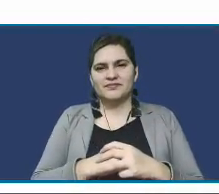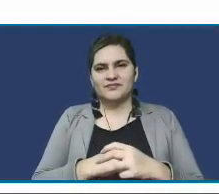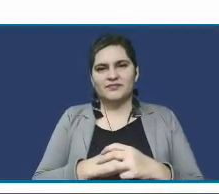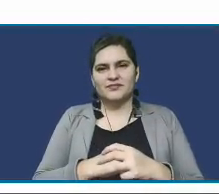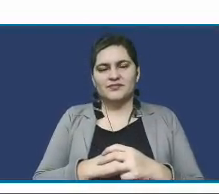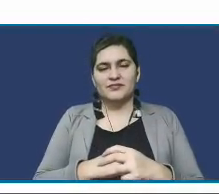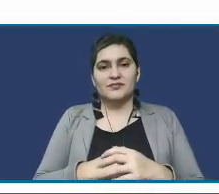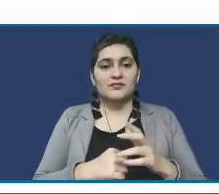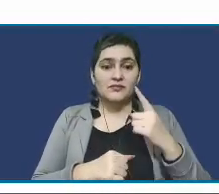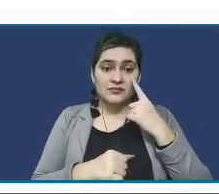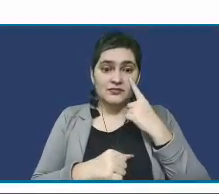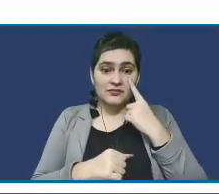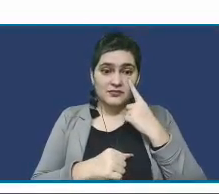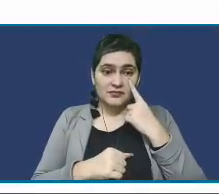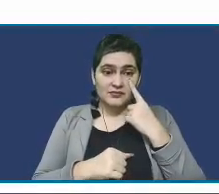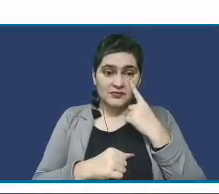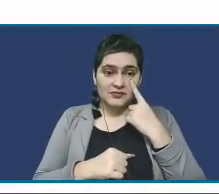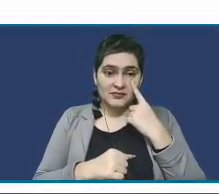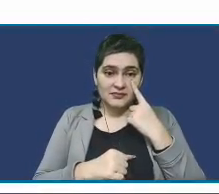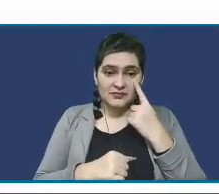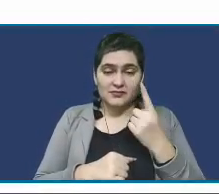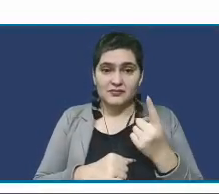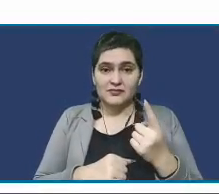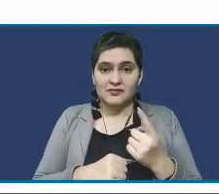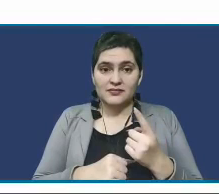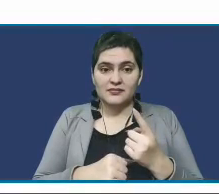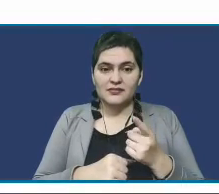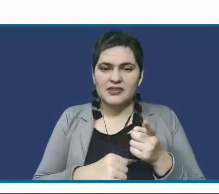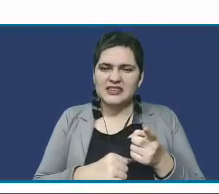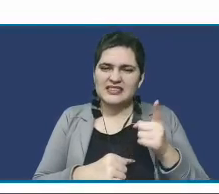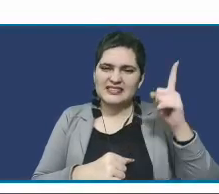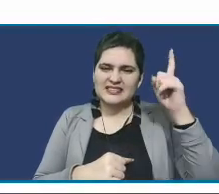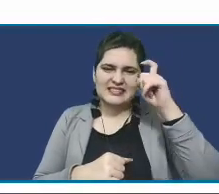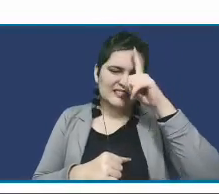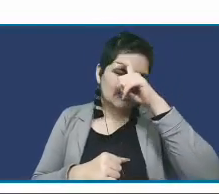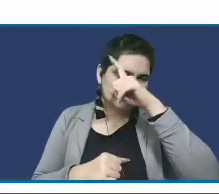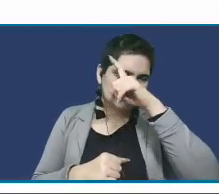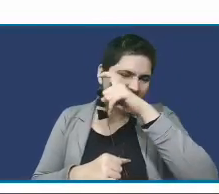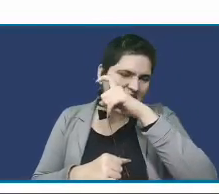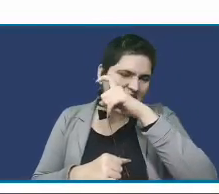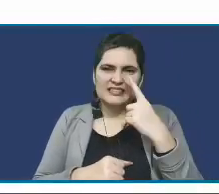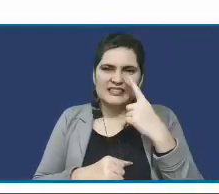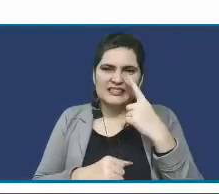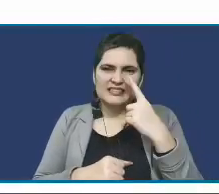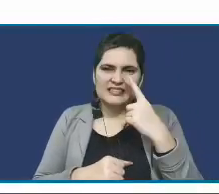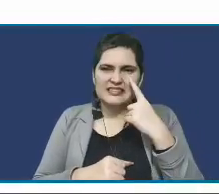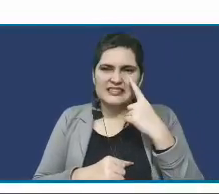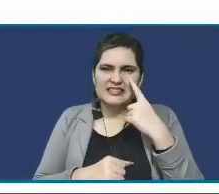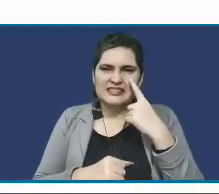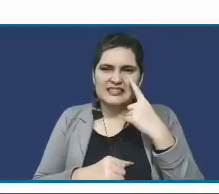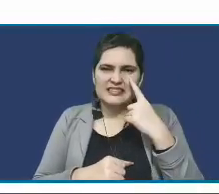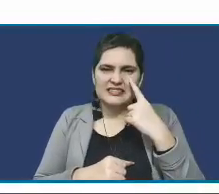esto, que es tan difícil, ¿no es cierto?, saber con certeza qué es lo bueno,